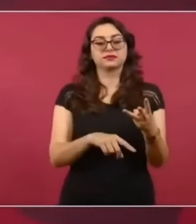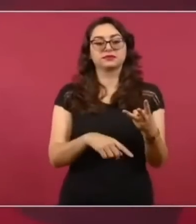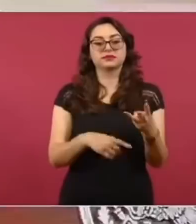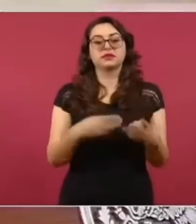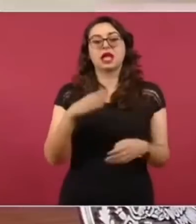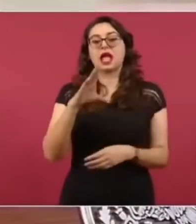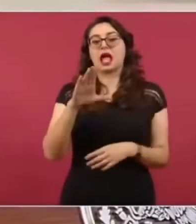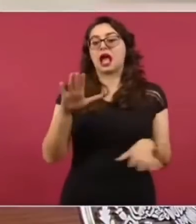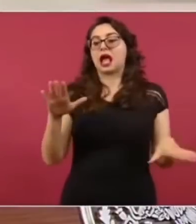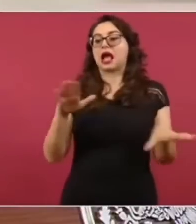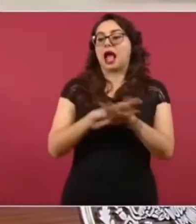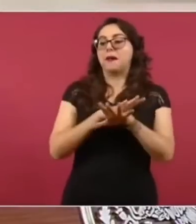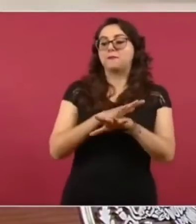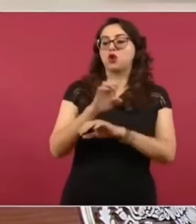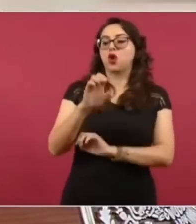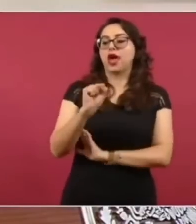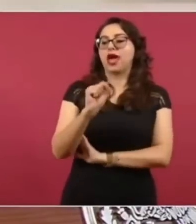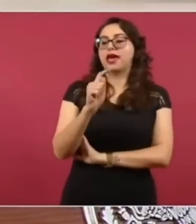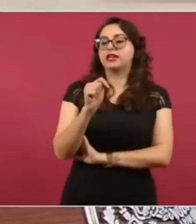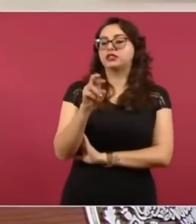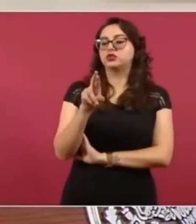marxista.